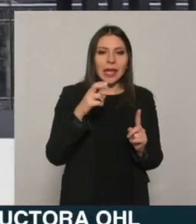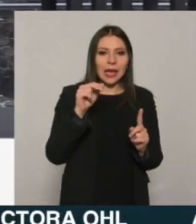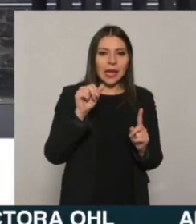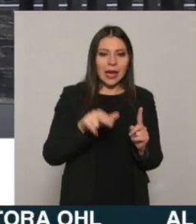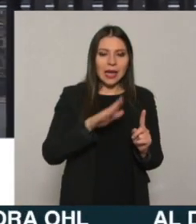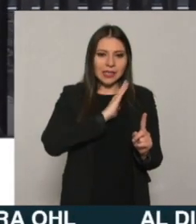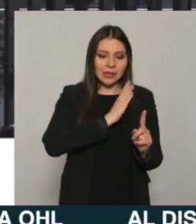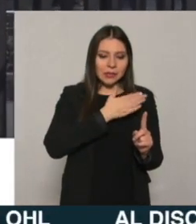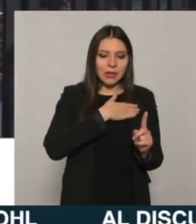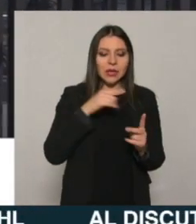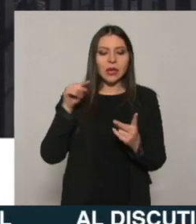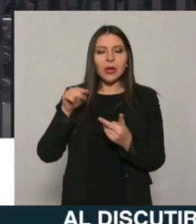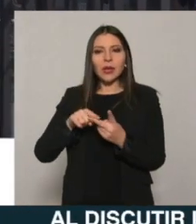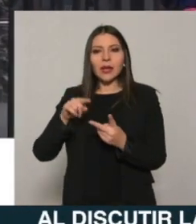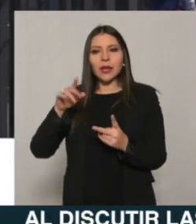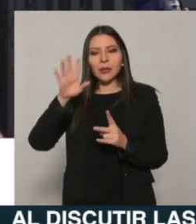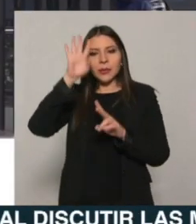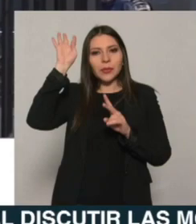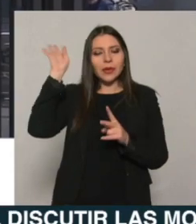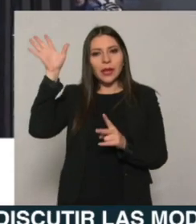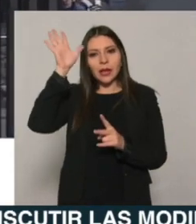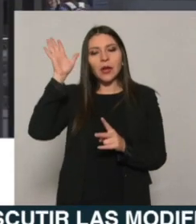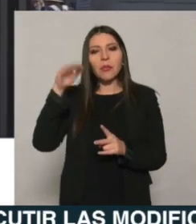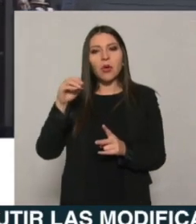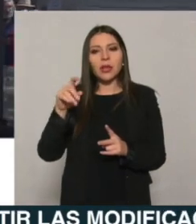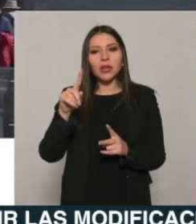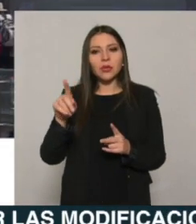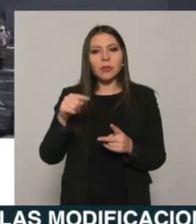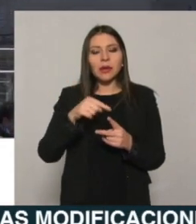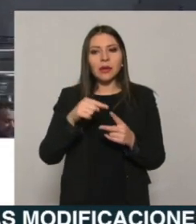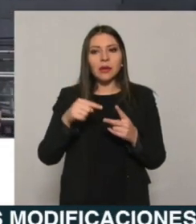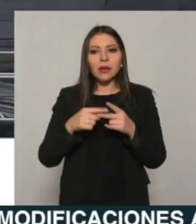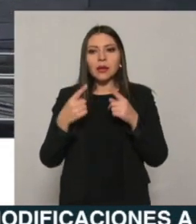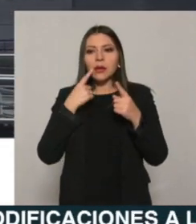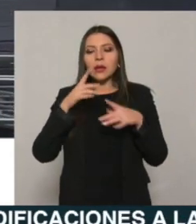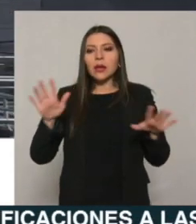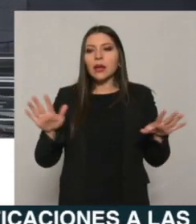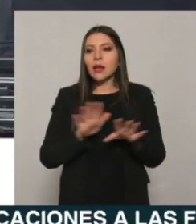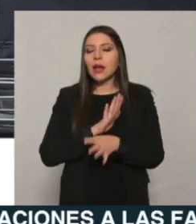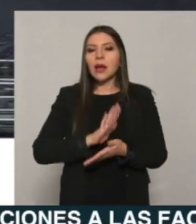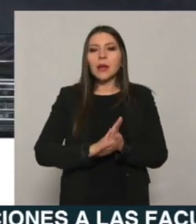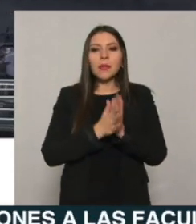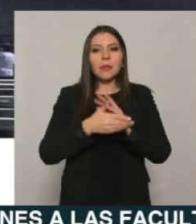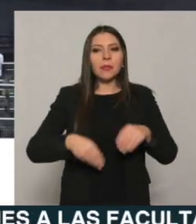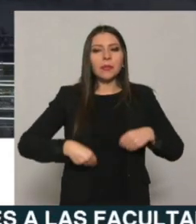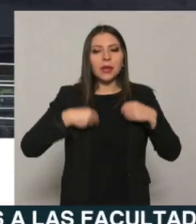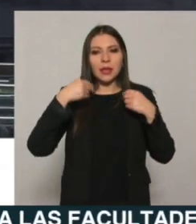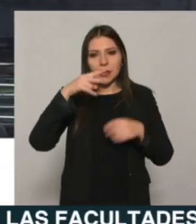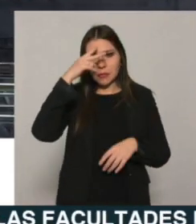continúan contando la historia de aquel suceso que cambiaría el rumbo de la historia de México